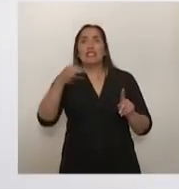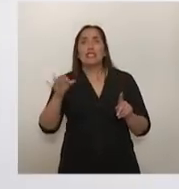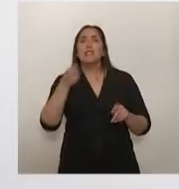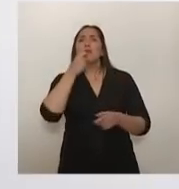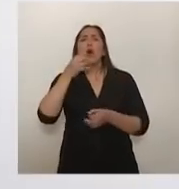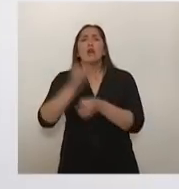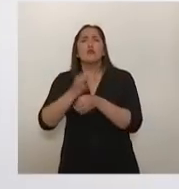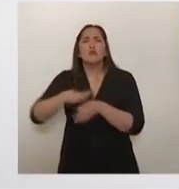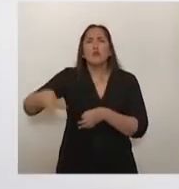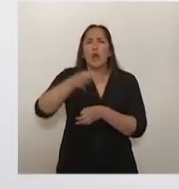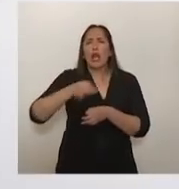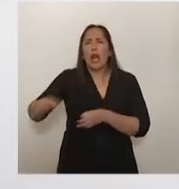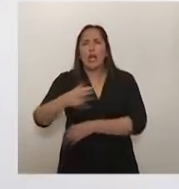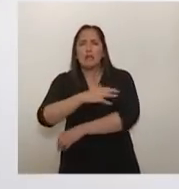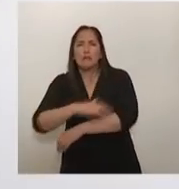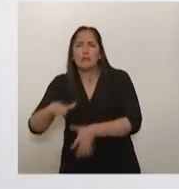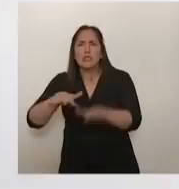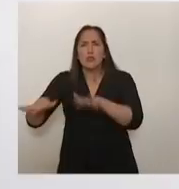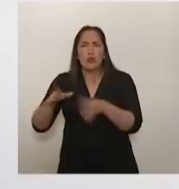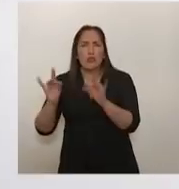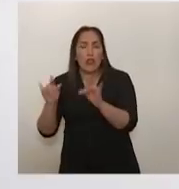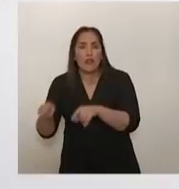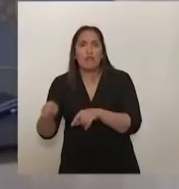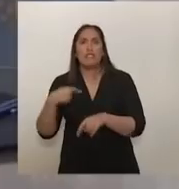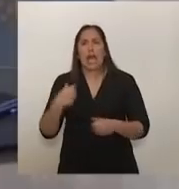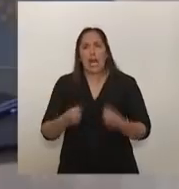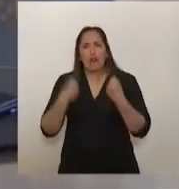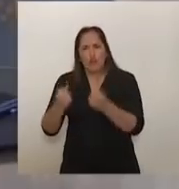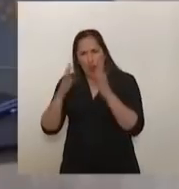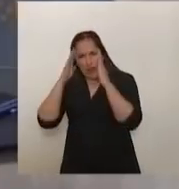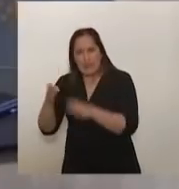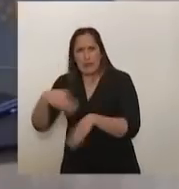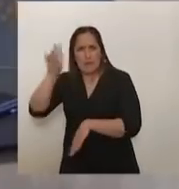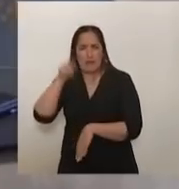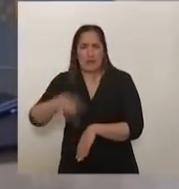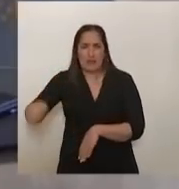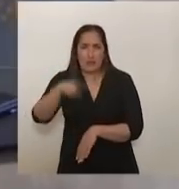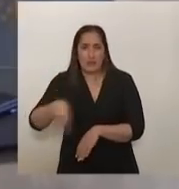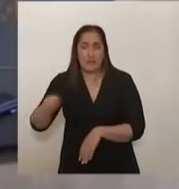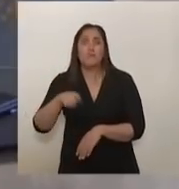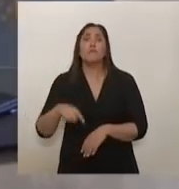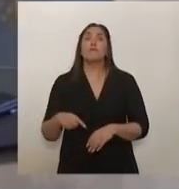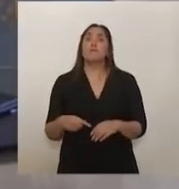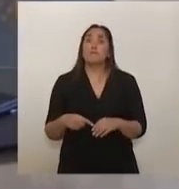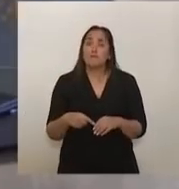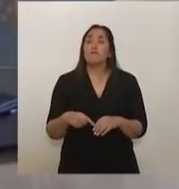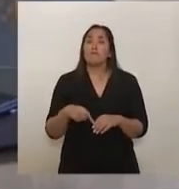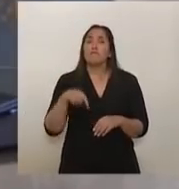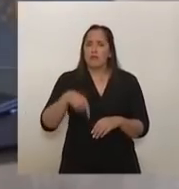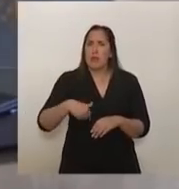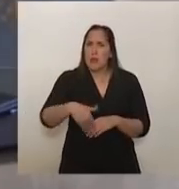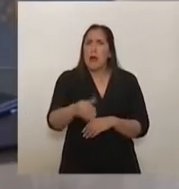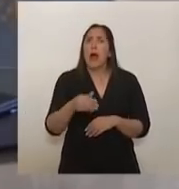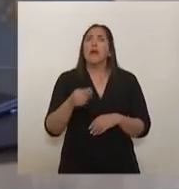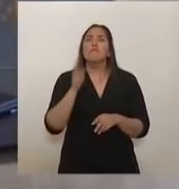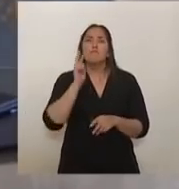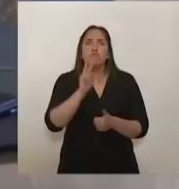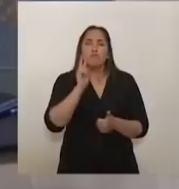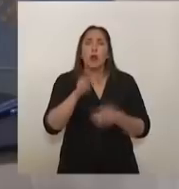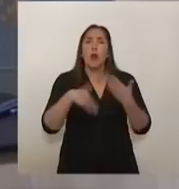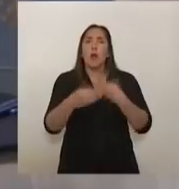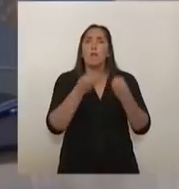escuelas vulnerables, donde hicimos un esfuerzo extra. Pronto empezaremos a ver las mismas mejoras en